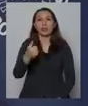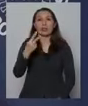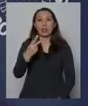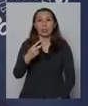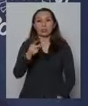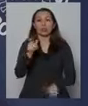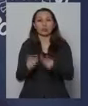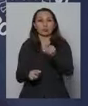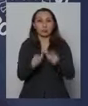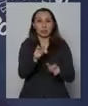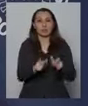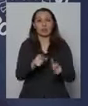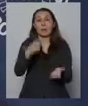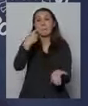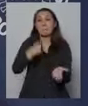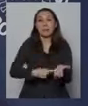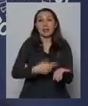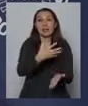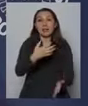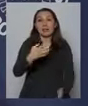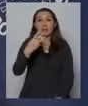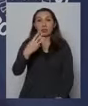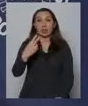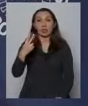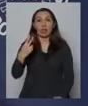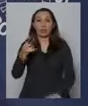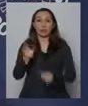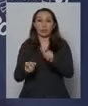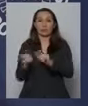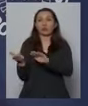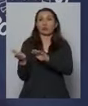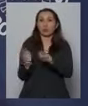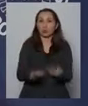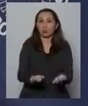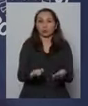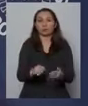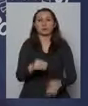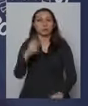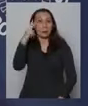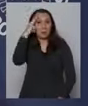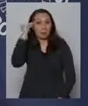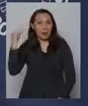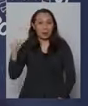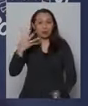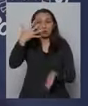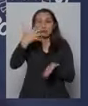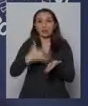25.262 casos con 1.532 fallecidos. México,